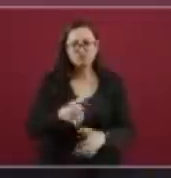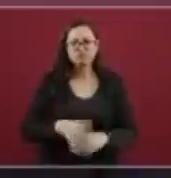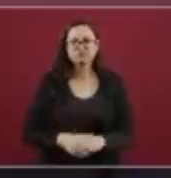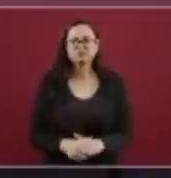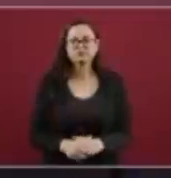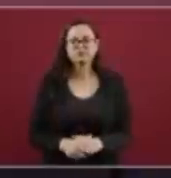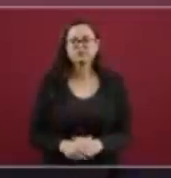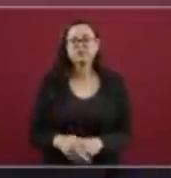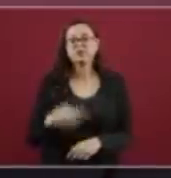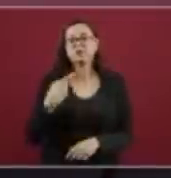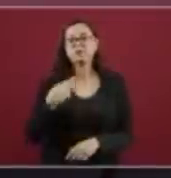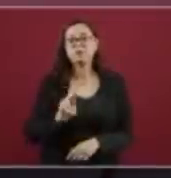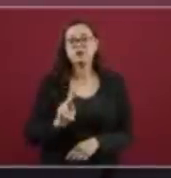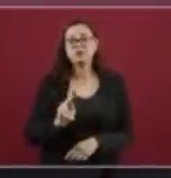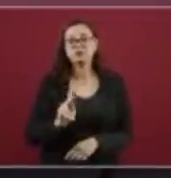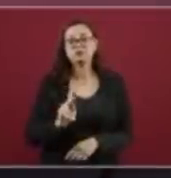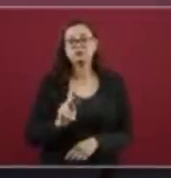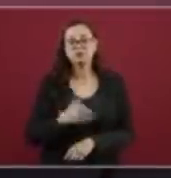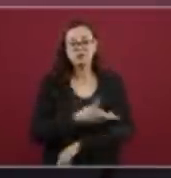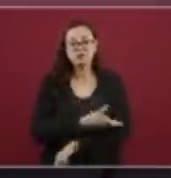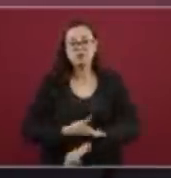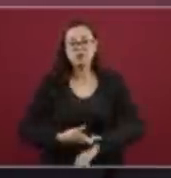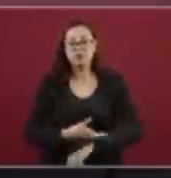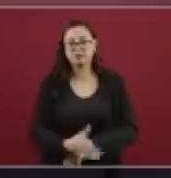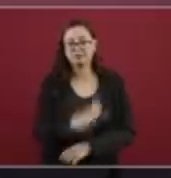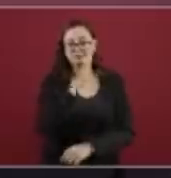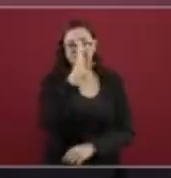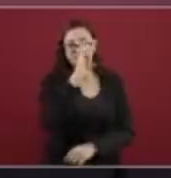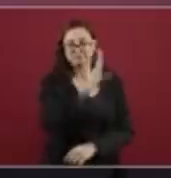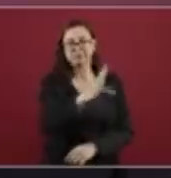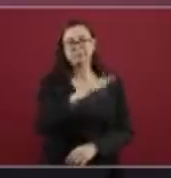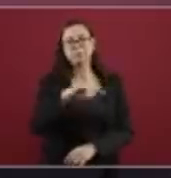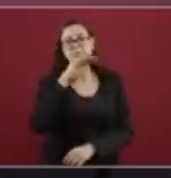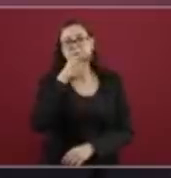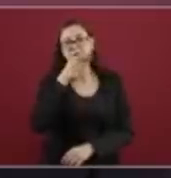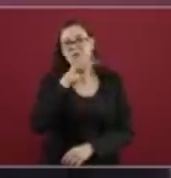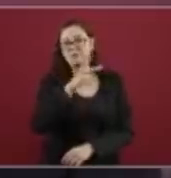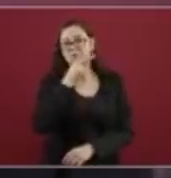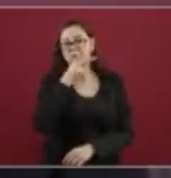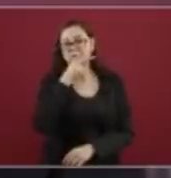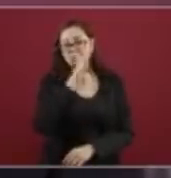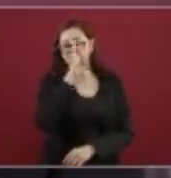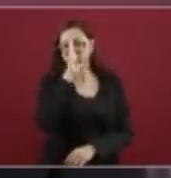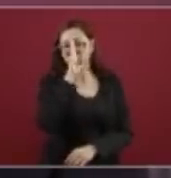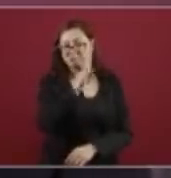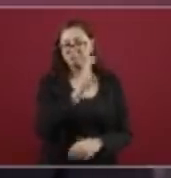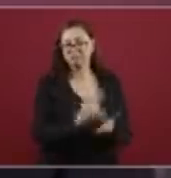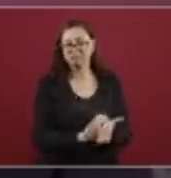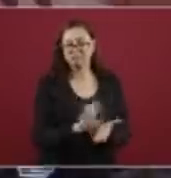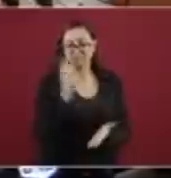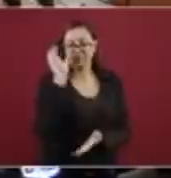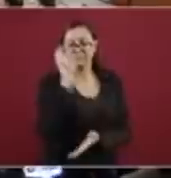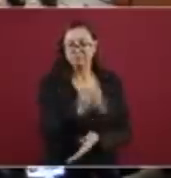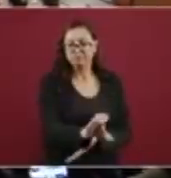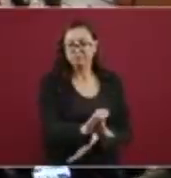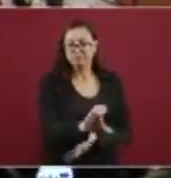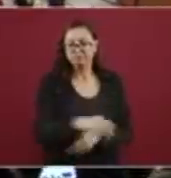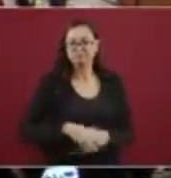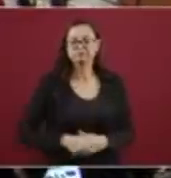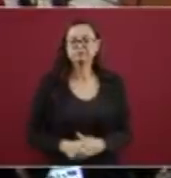pero de manera directa a las madres y a los padres de familia, si